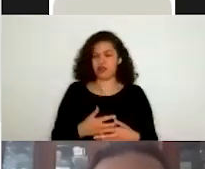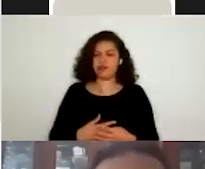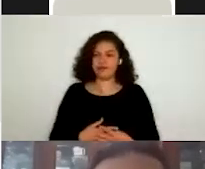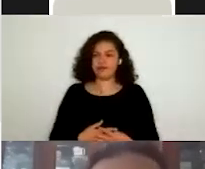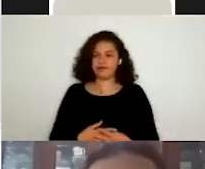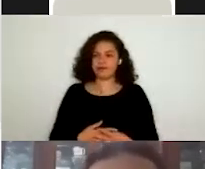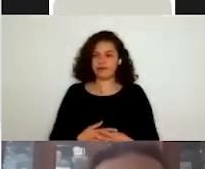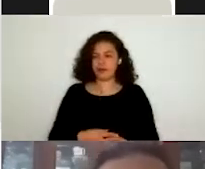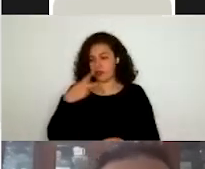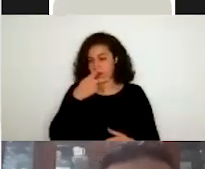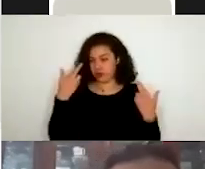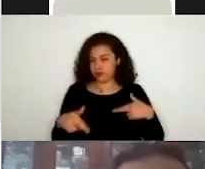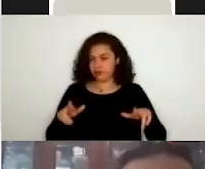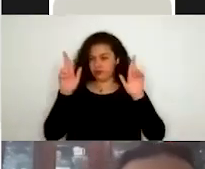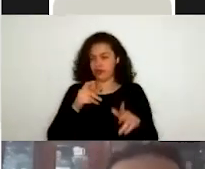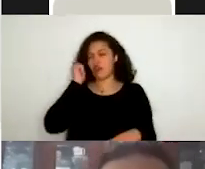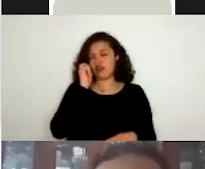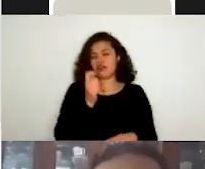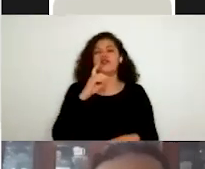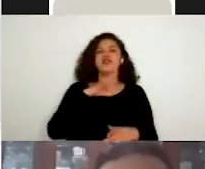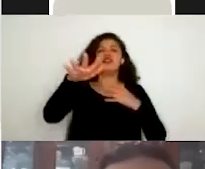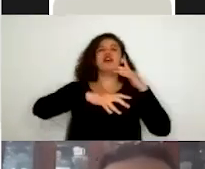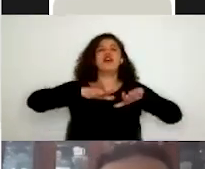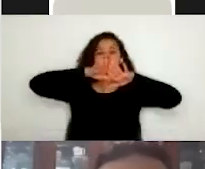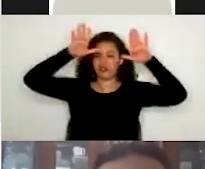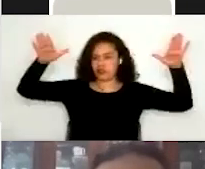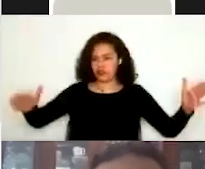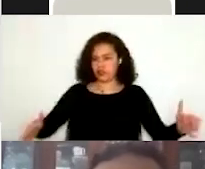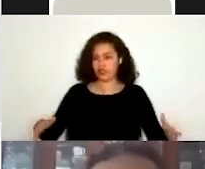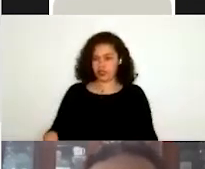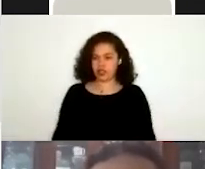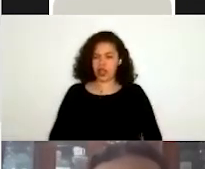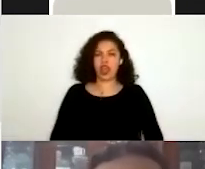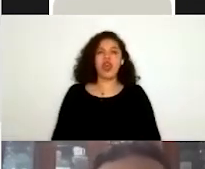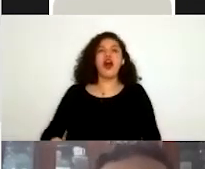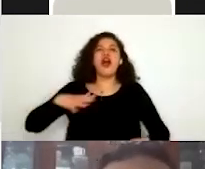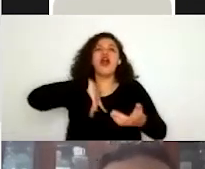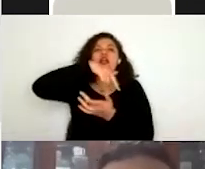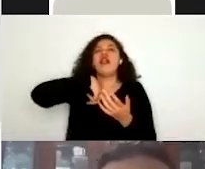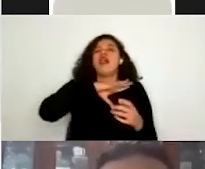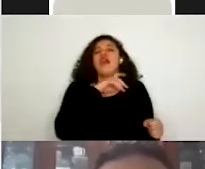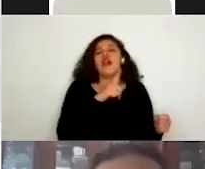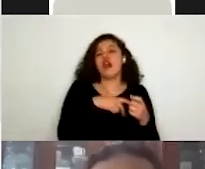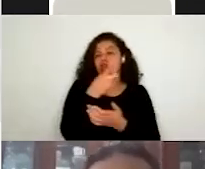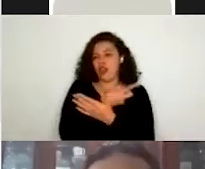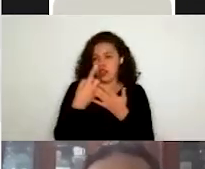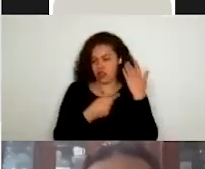Esta representación implica el montaje de un escenario en un terreno específico diseñado a partir de la identificación y análisis